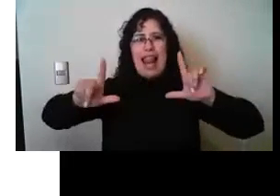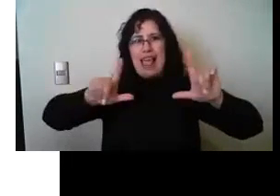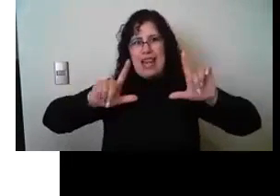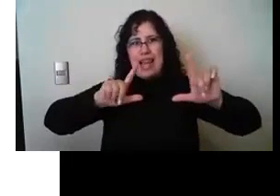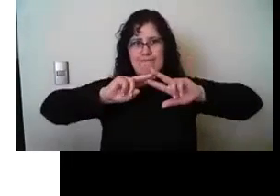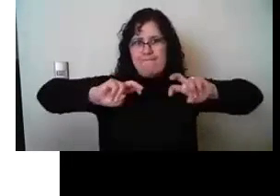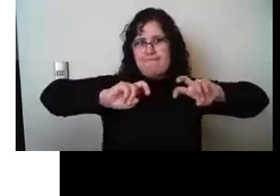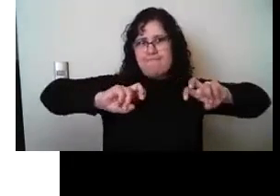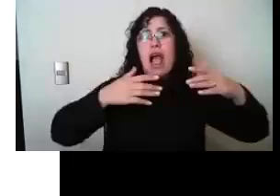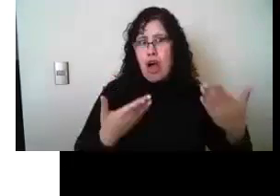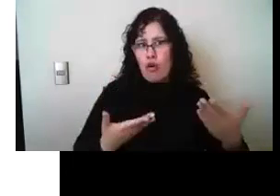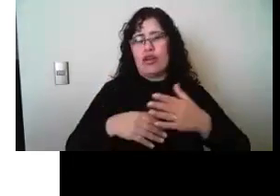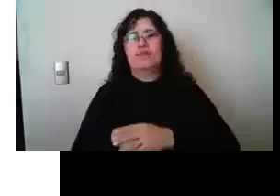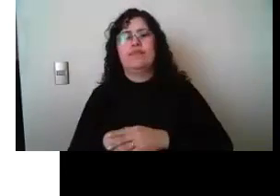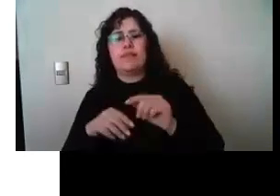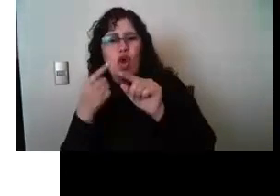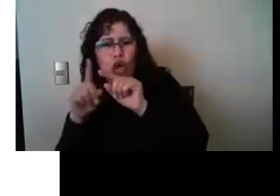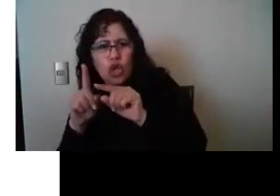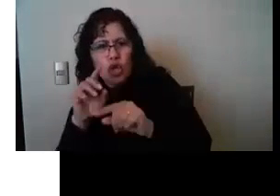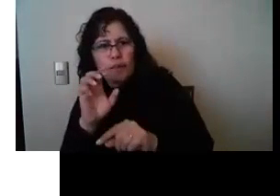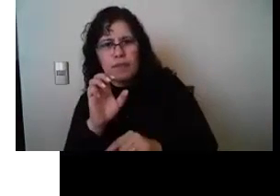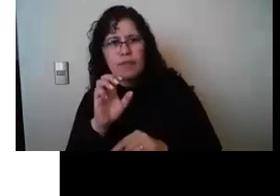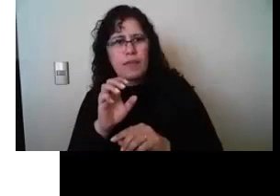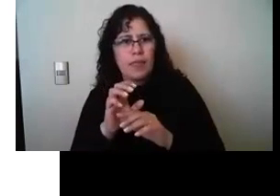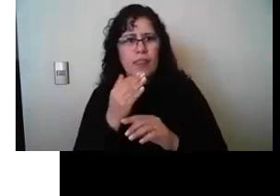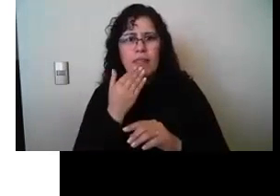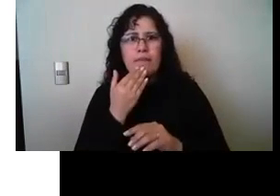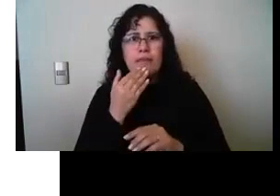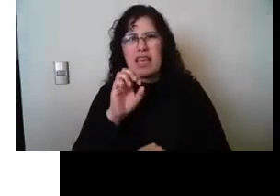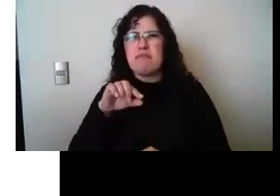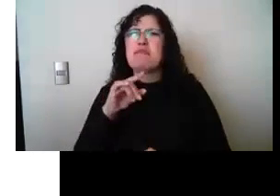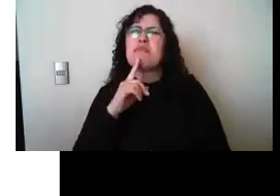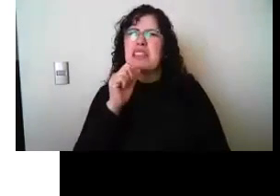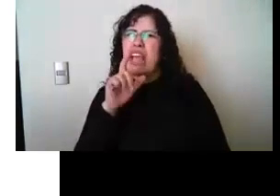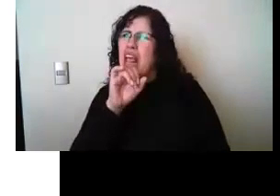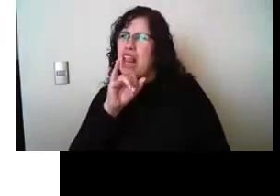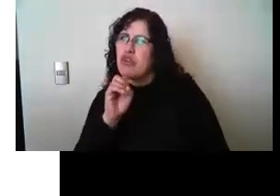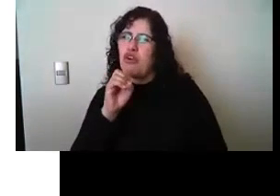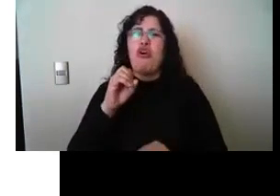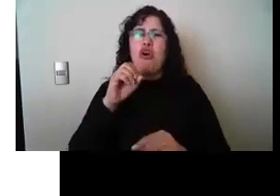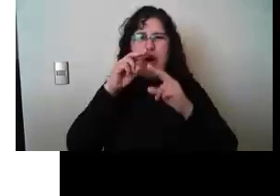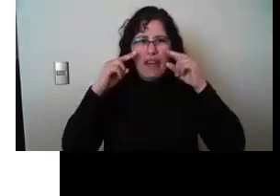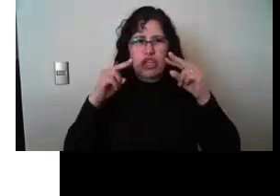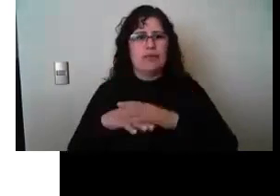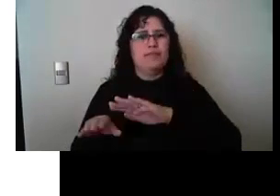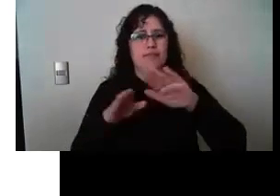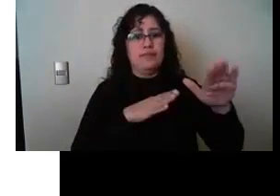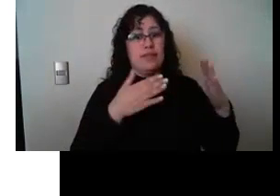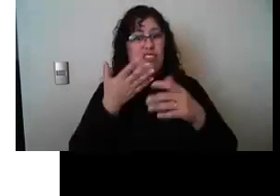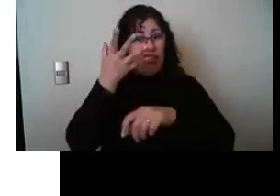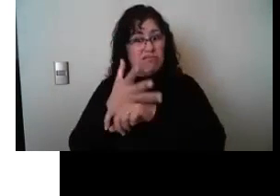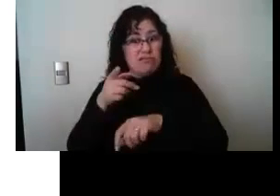del epitelio olfatorio escrito en la parte anterior. Bueno, una serie de estratos conforman el bulbo, son